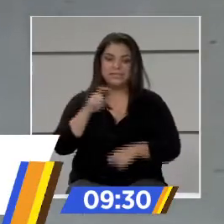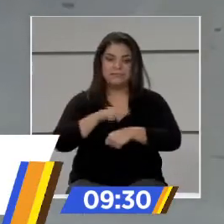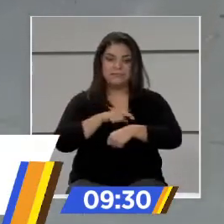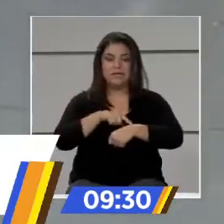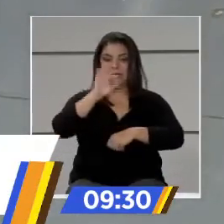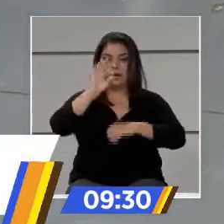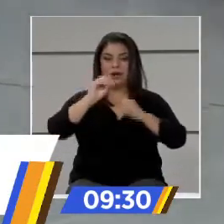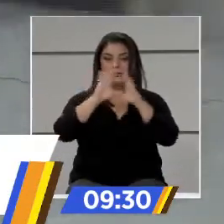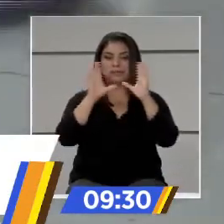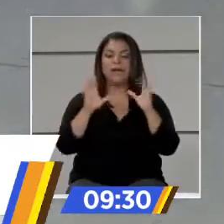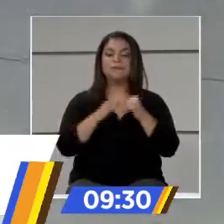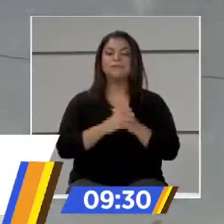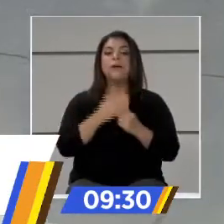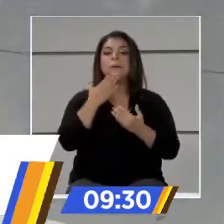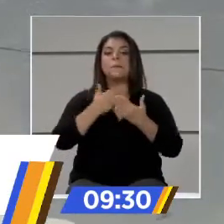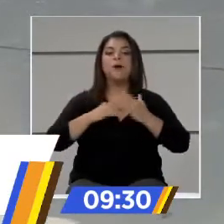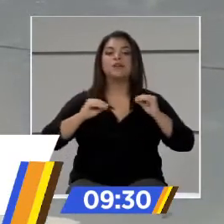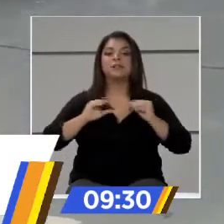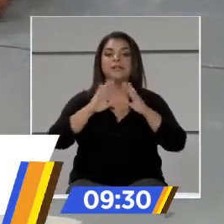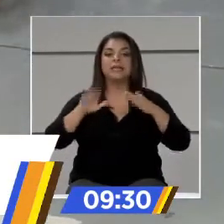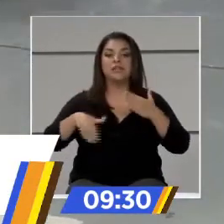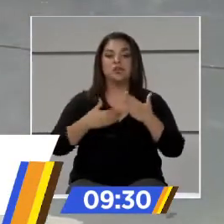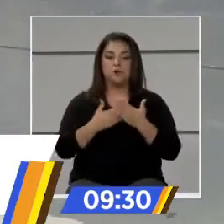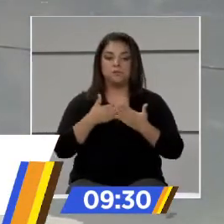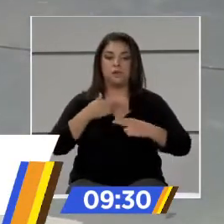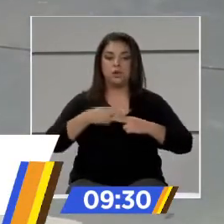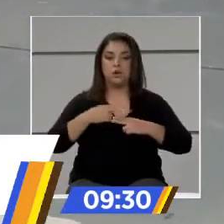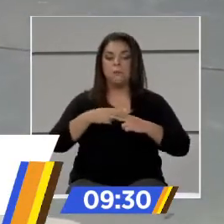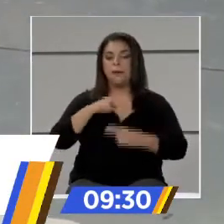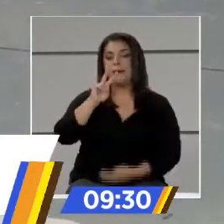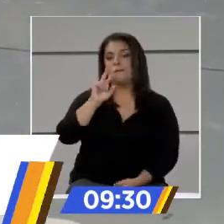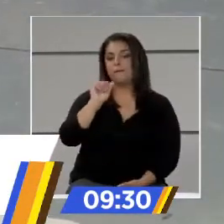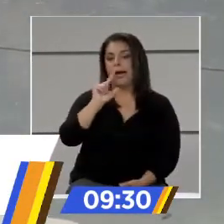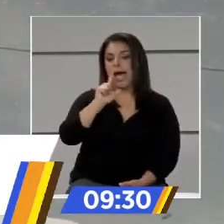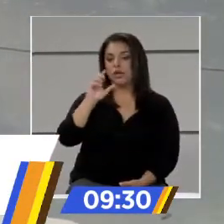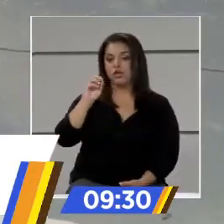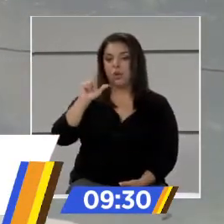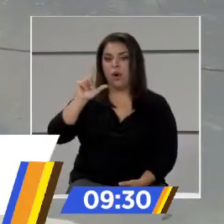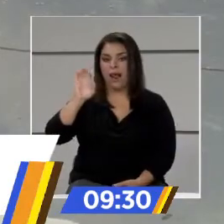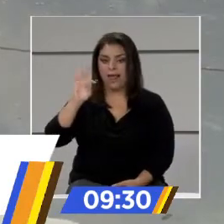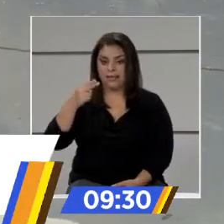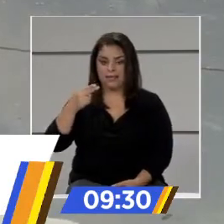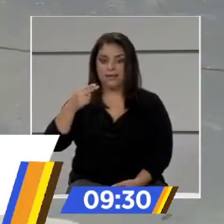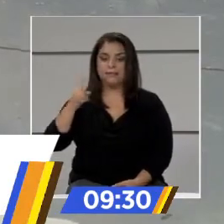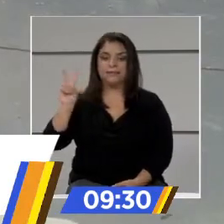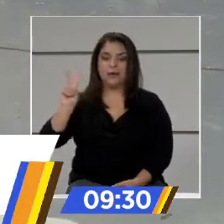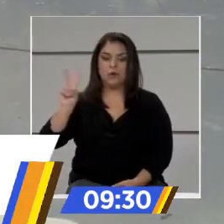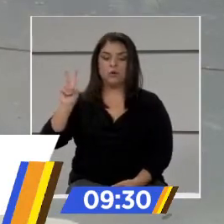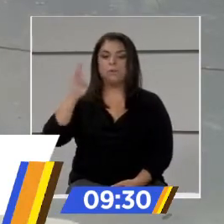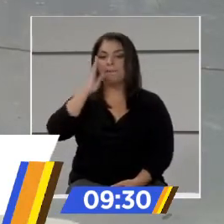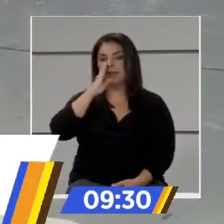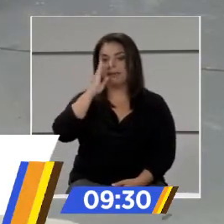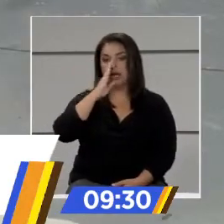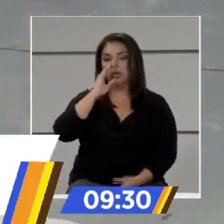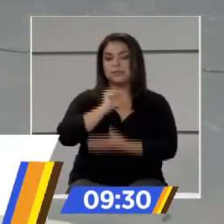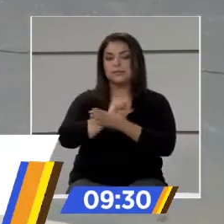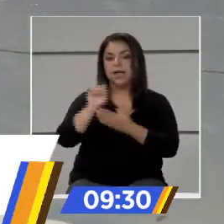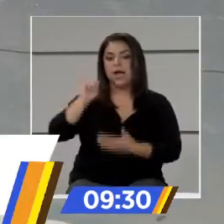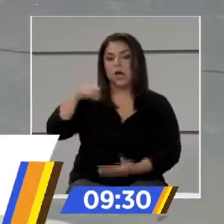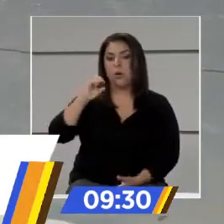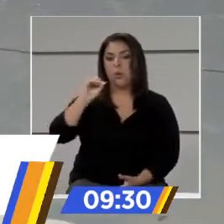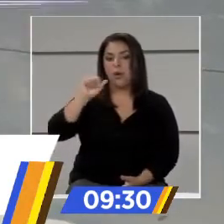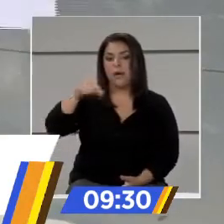mañana. Buenos días a todos. Mi nombre es Violet Villalobos, del Materno de San Joaquín. Aquí estoy